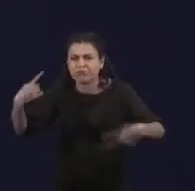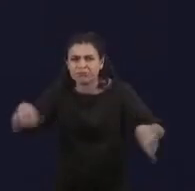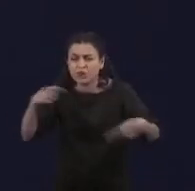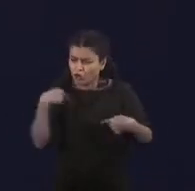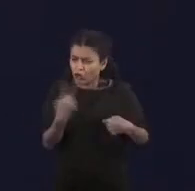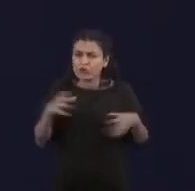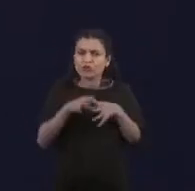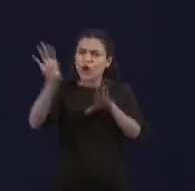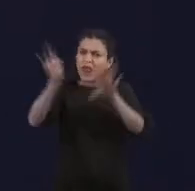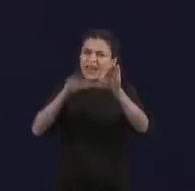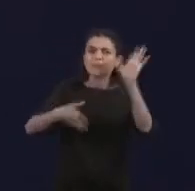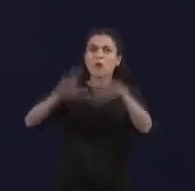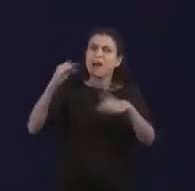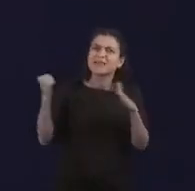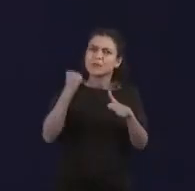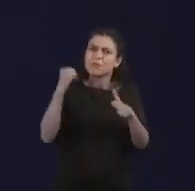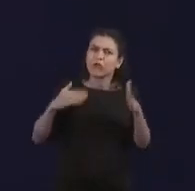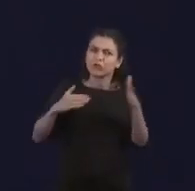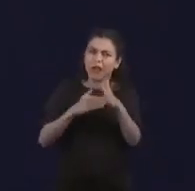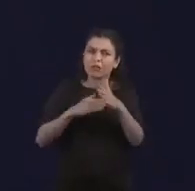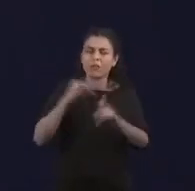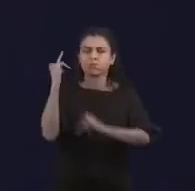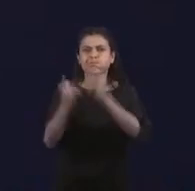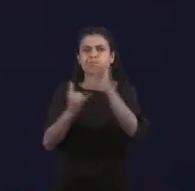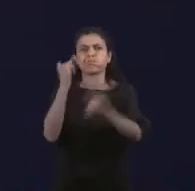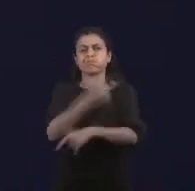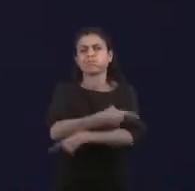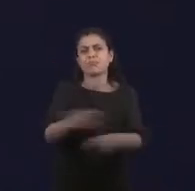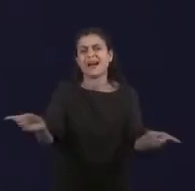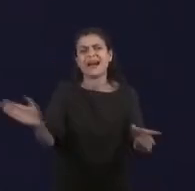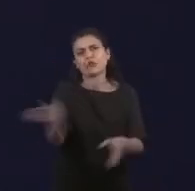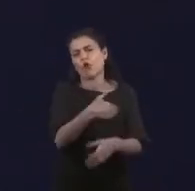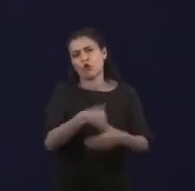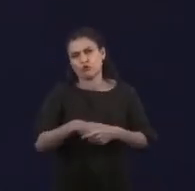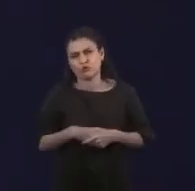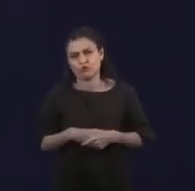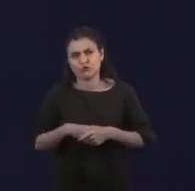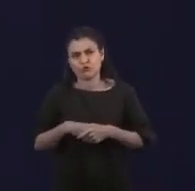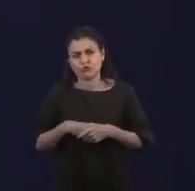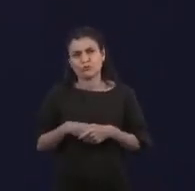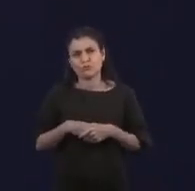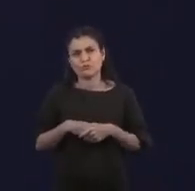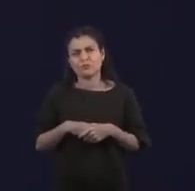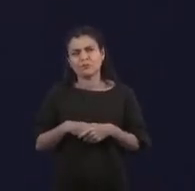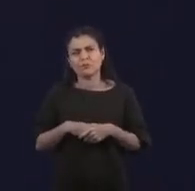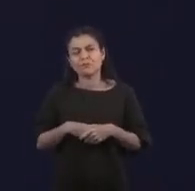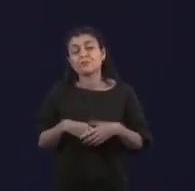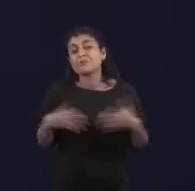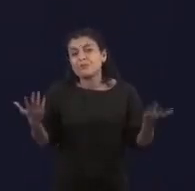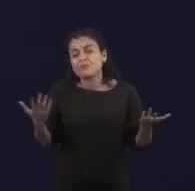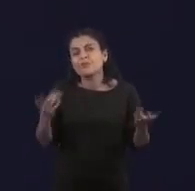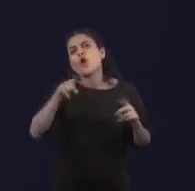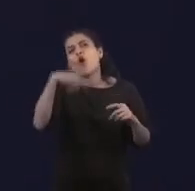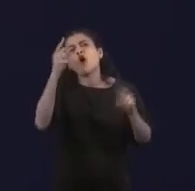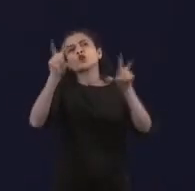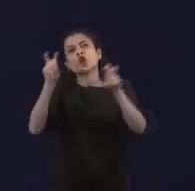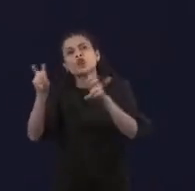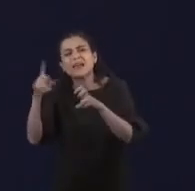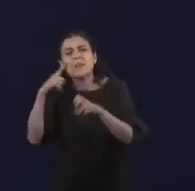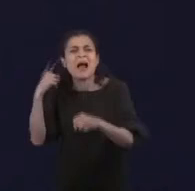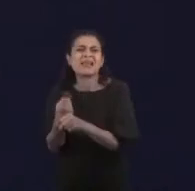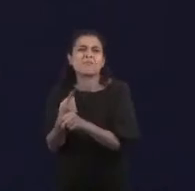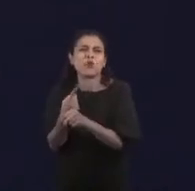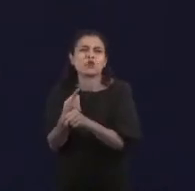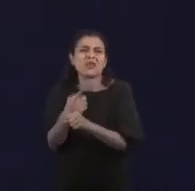los días. Por supuesto que en términos directos tomamos lo más relevante, ¿no? Porque el resto sería